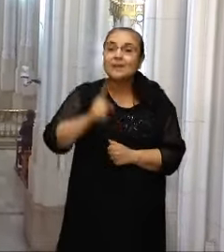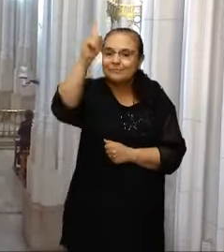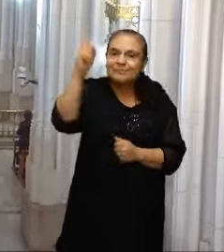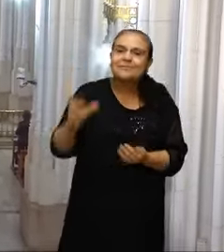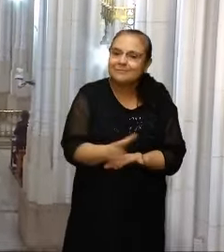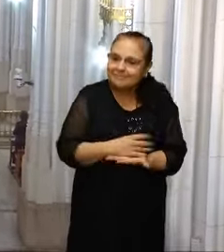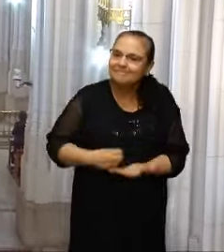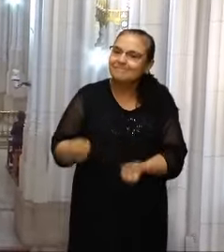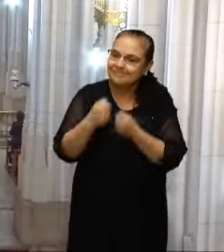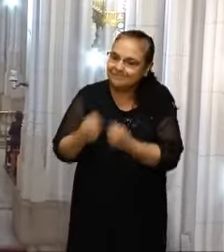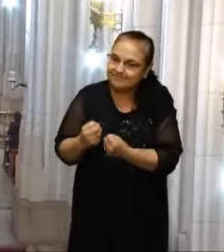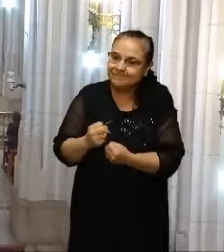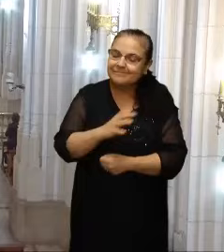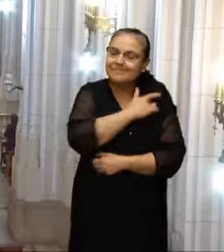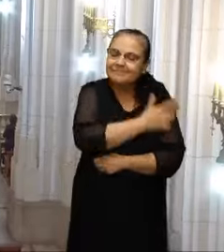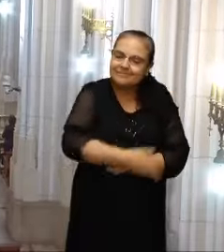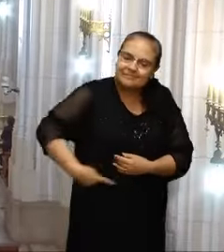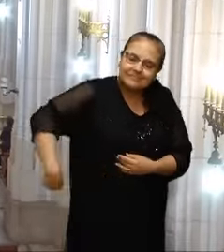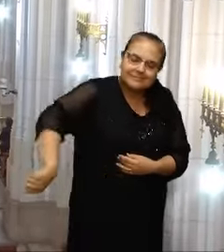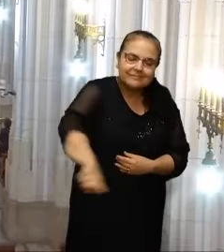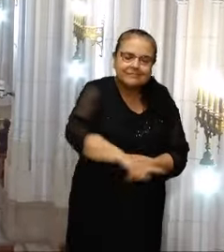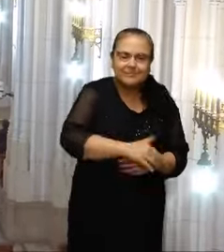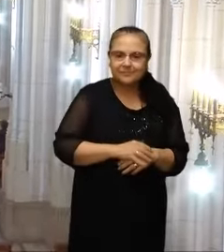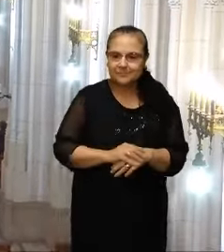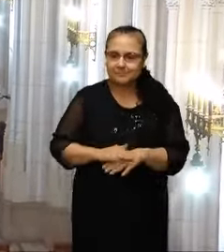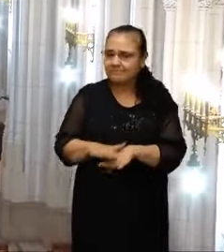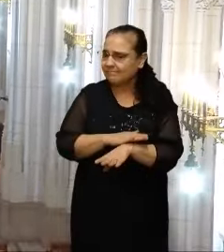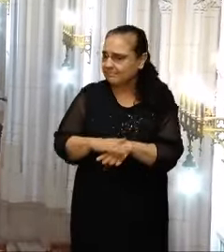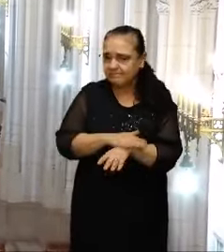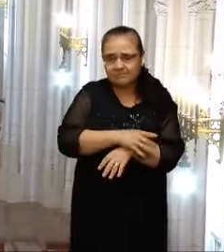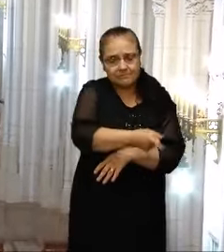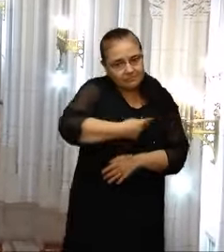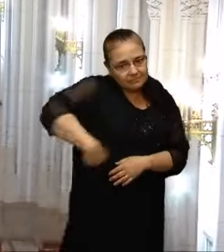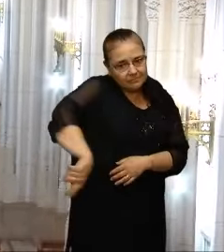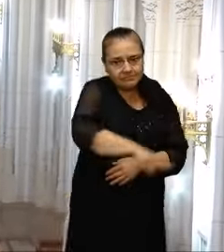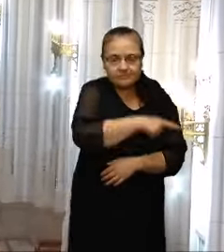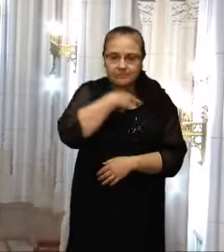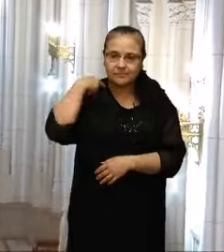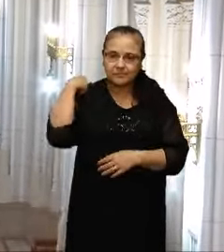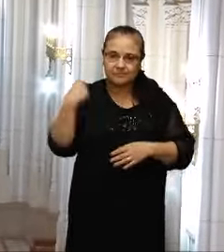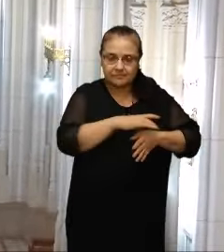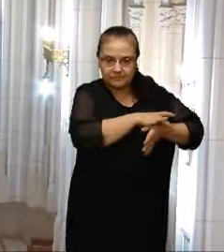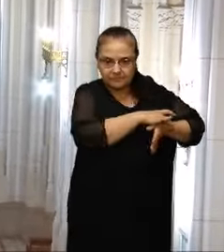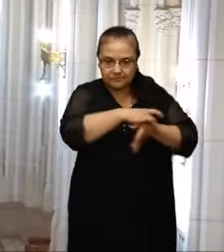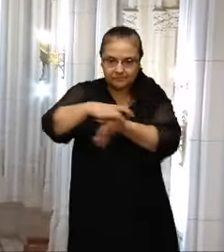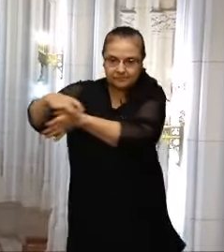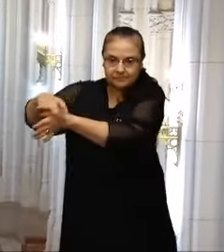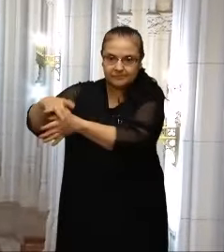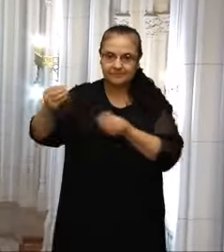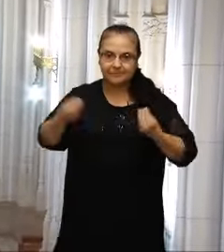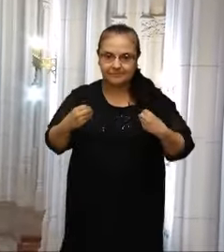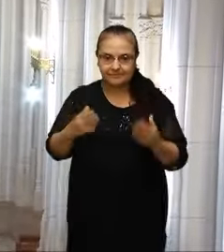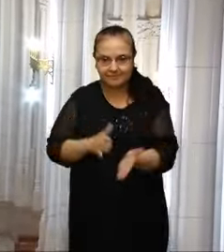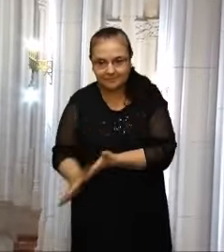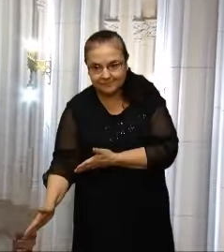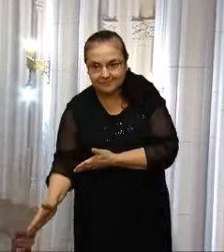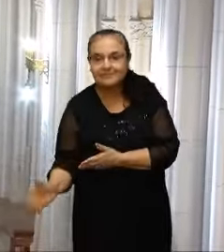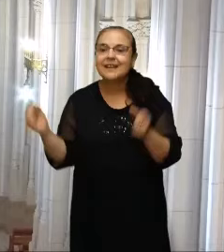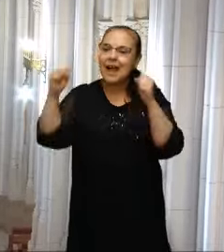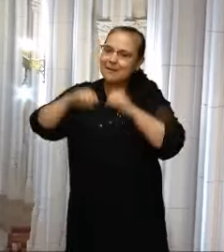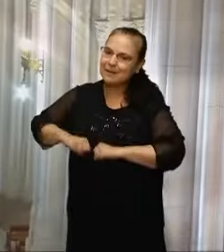Dios Todopoderoso Tenga misericordia de nosotros perdone nuestros pecados y nos lleve a la